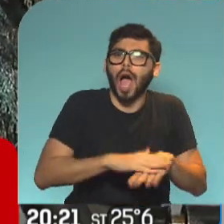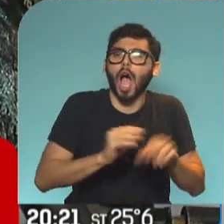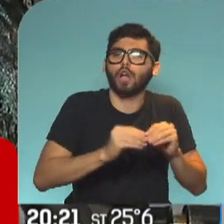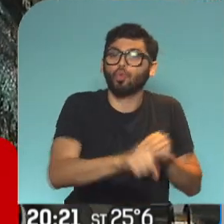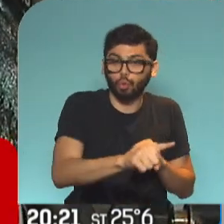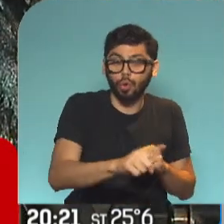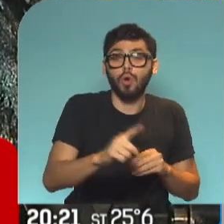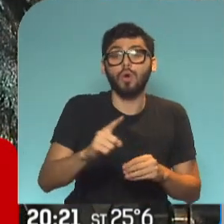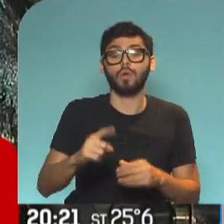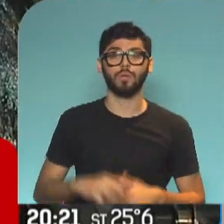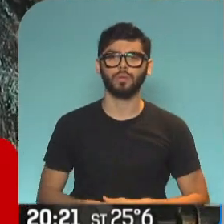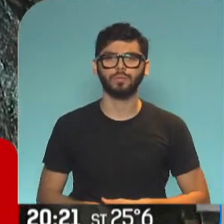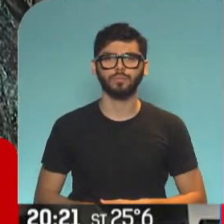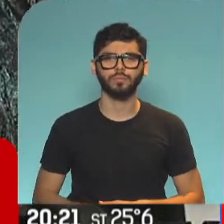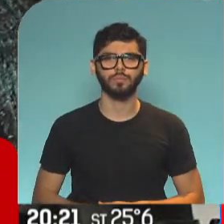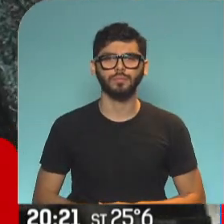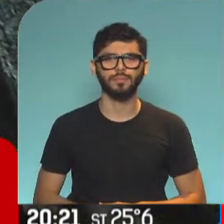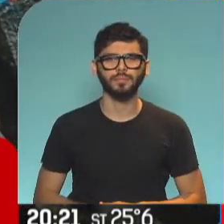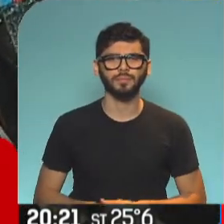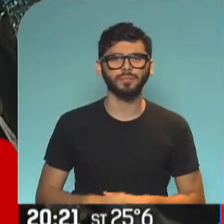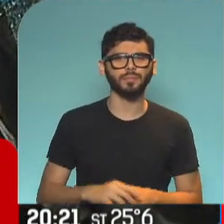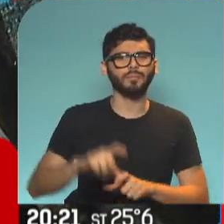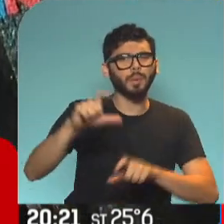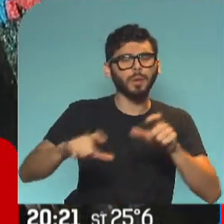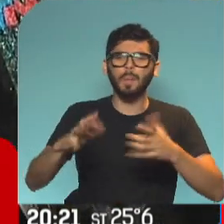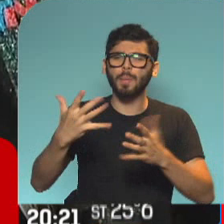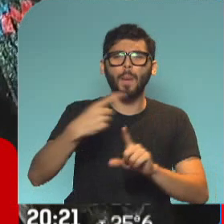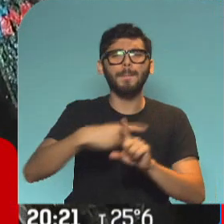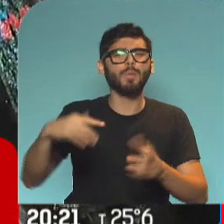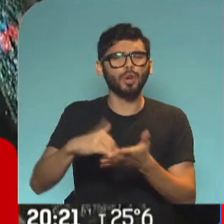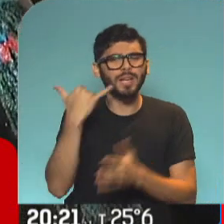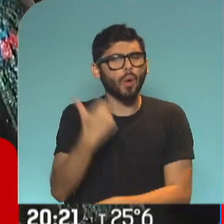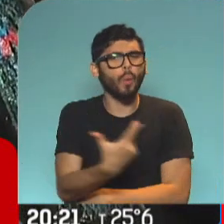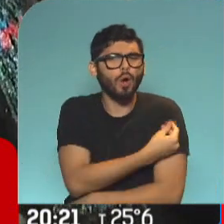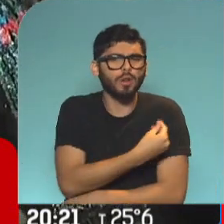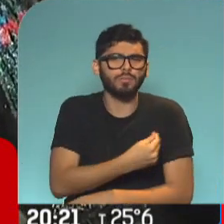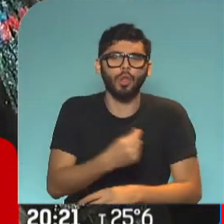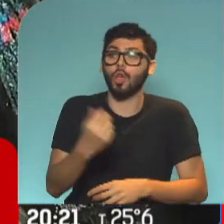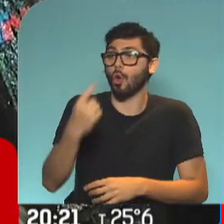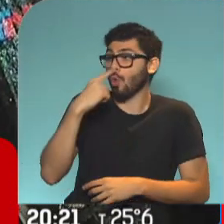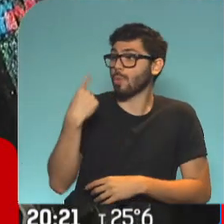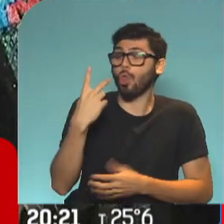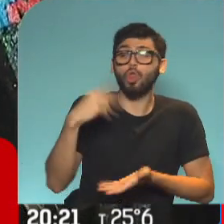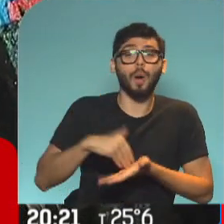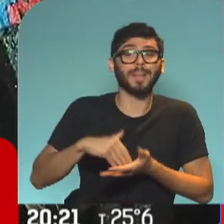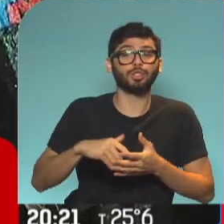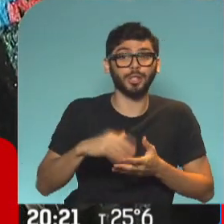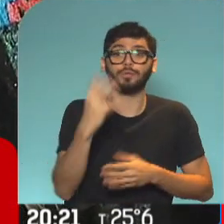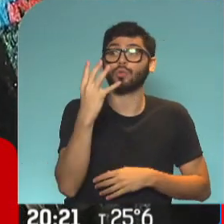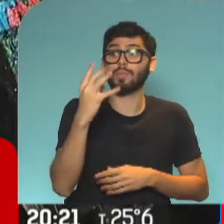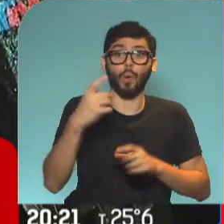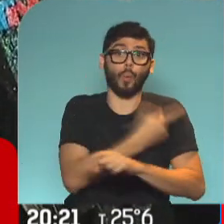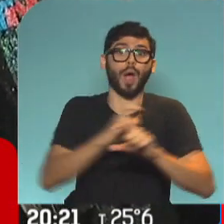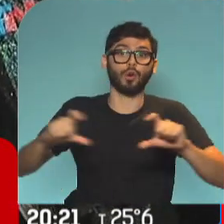de riesgo. Ministra, cerca de medio millón de personas ya se vacunaron en la provincia de Buenos Aires. Así es. Llegaron 2 millones en los últimos días, en los cuales el 40%